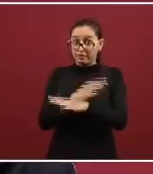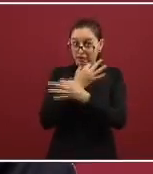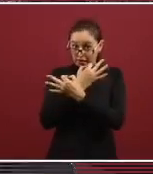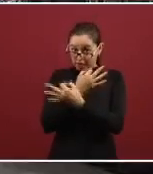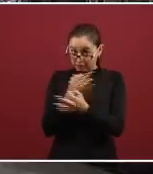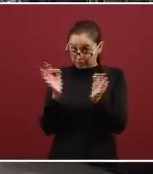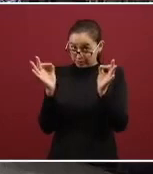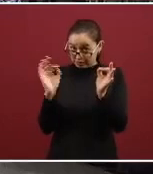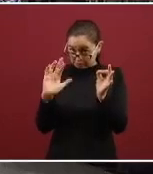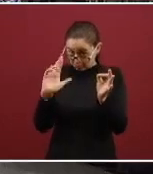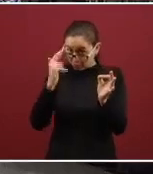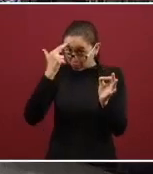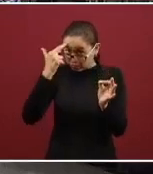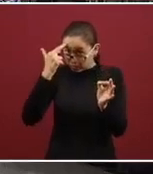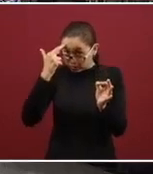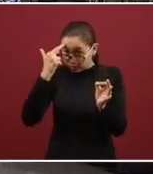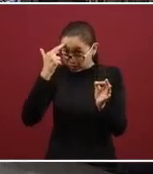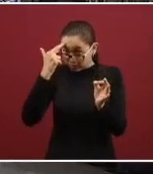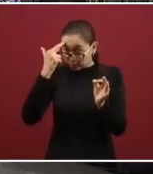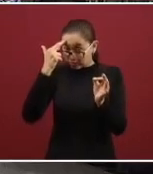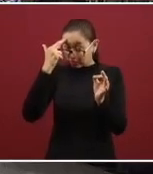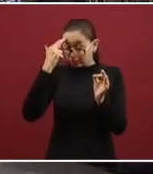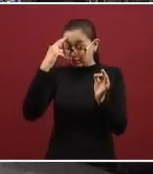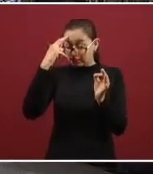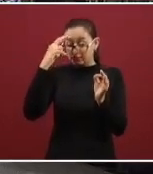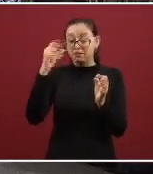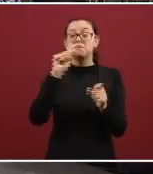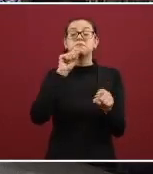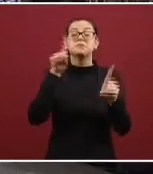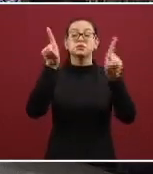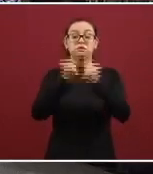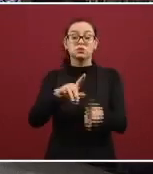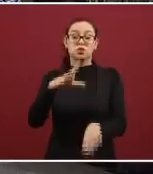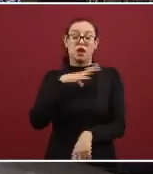acordarse, están los papeles,